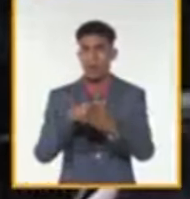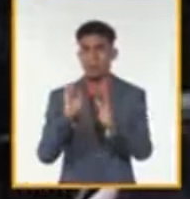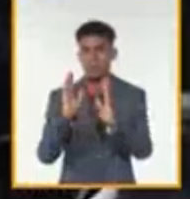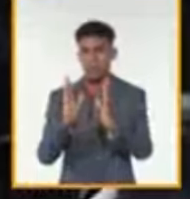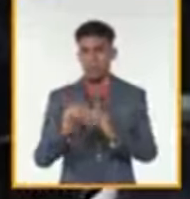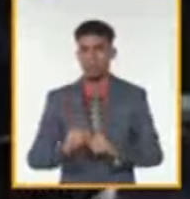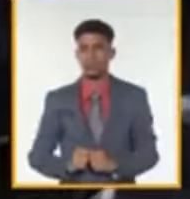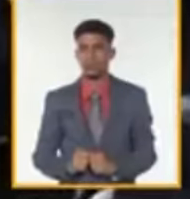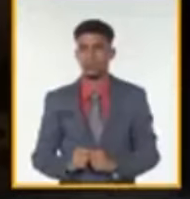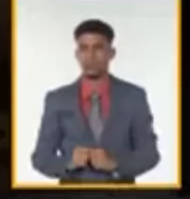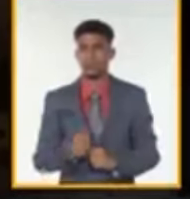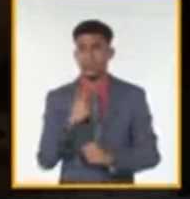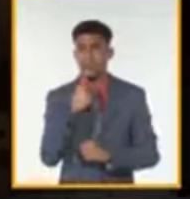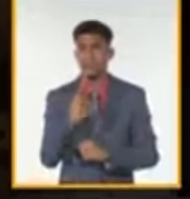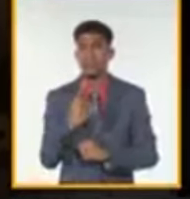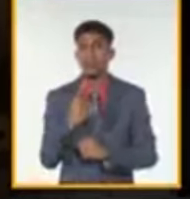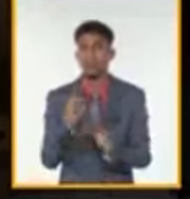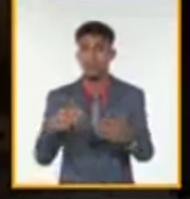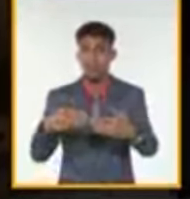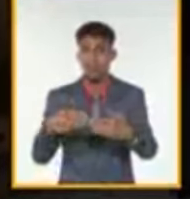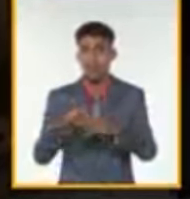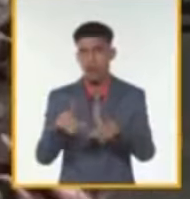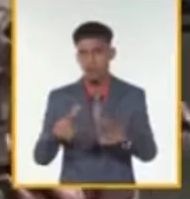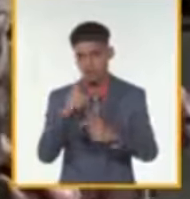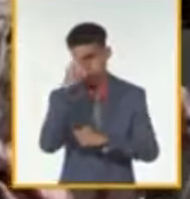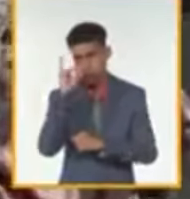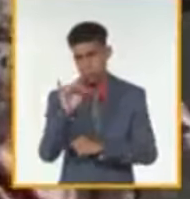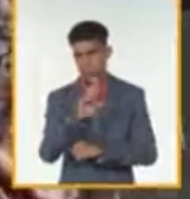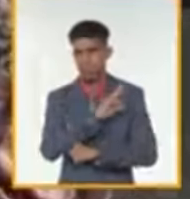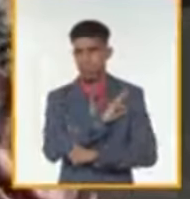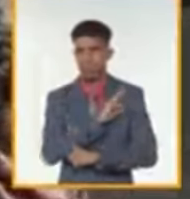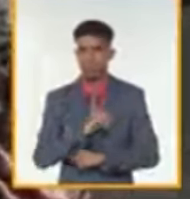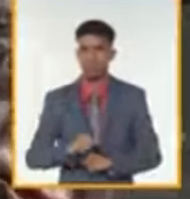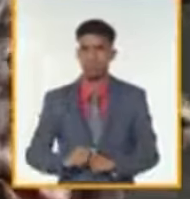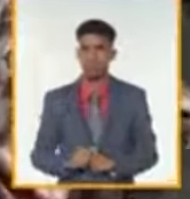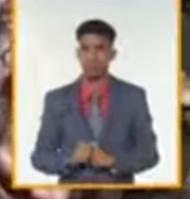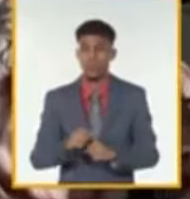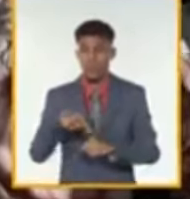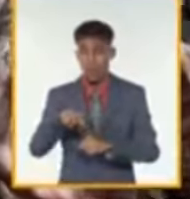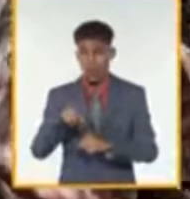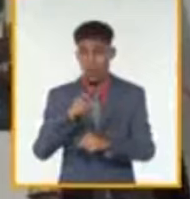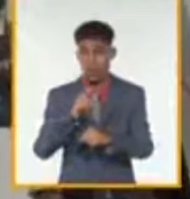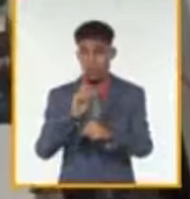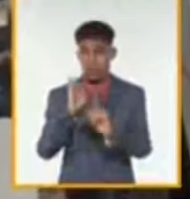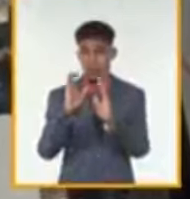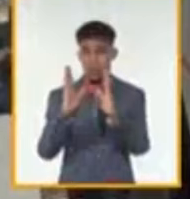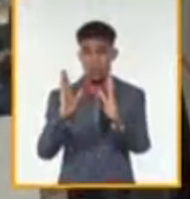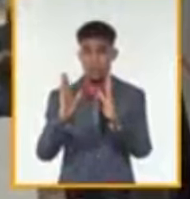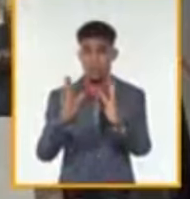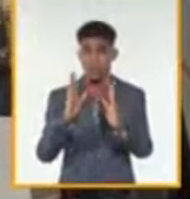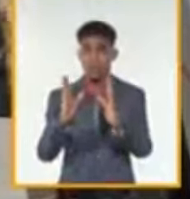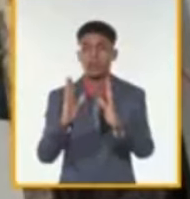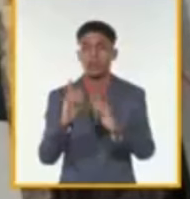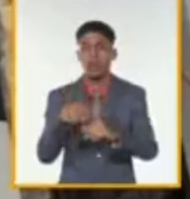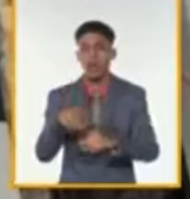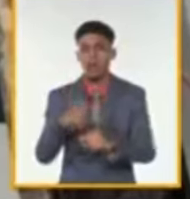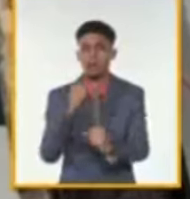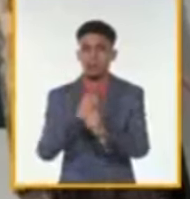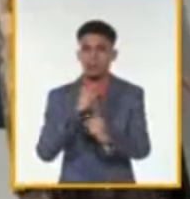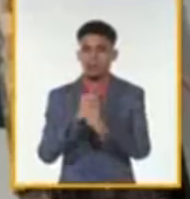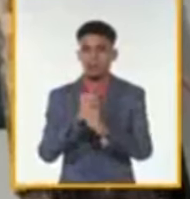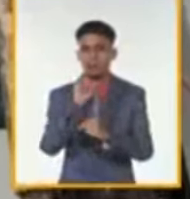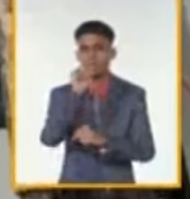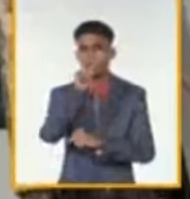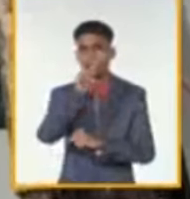cierre del semestre ya lo están cumpliendo sí es un reto nosotros para esta etapa estamos cumpliendo los ingresos al presupuesto en más de 244